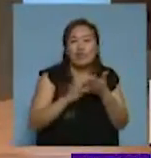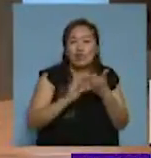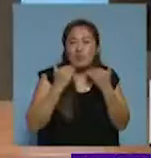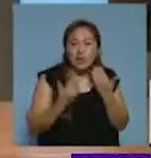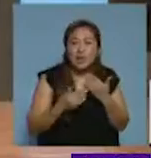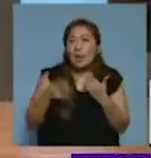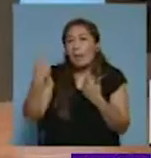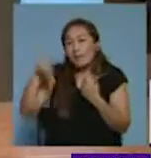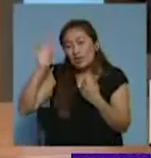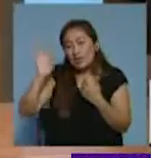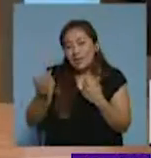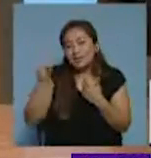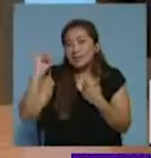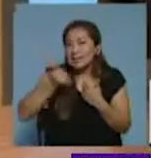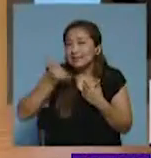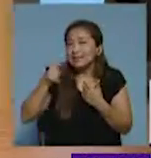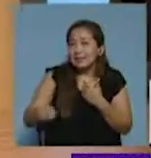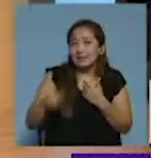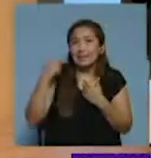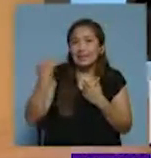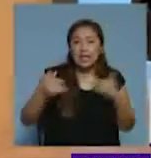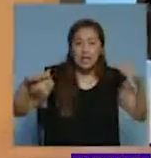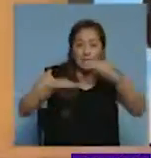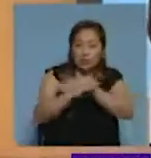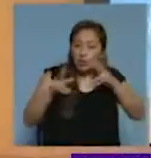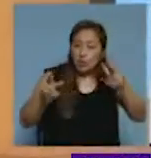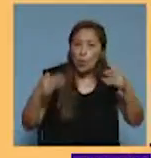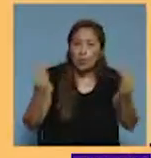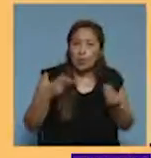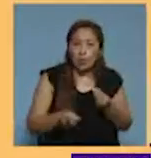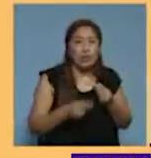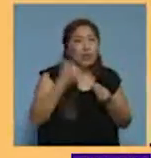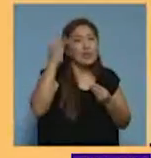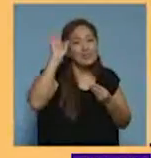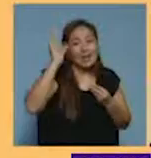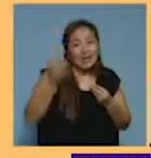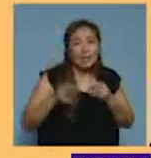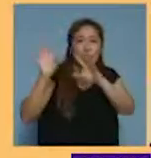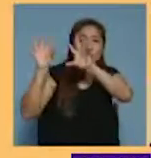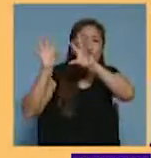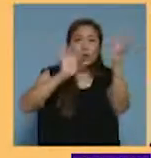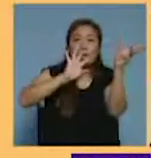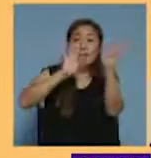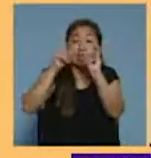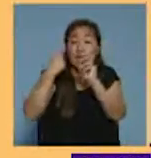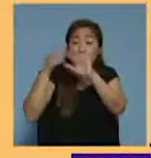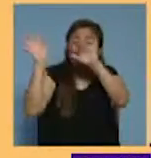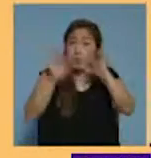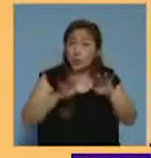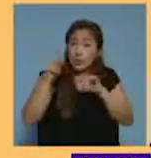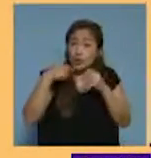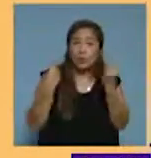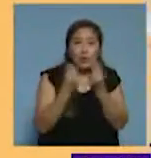también tenemos el camino si tenemos un pronóstico de lluvias intensas durante